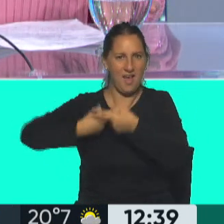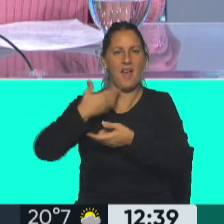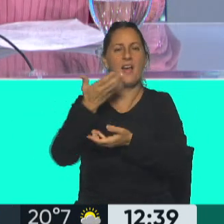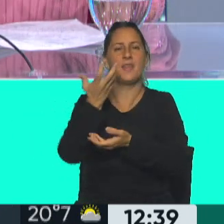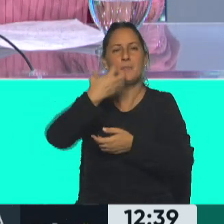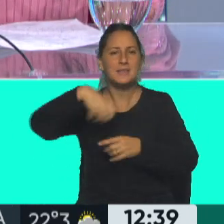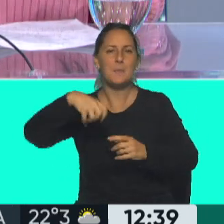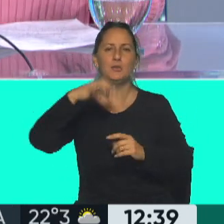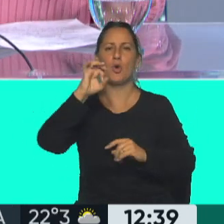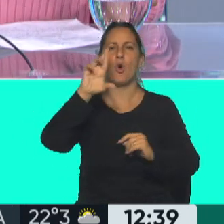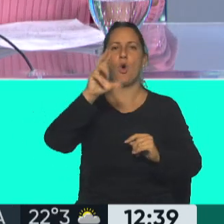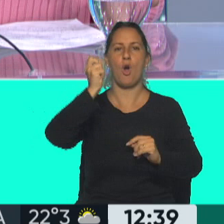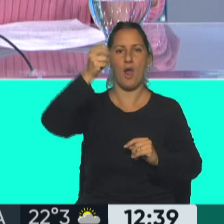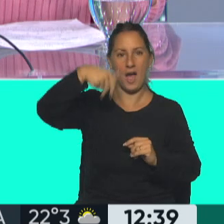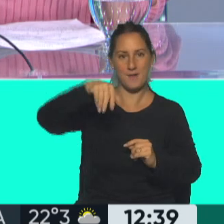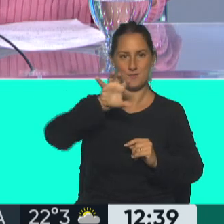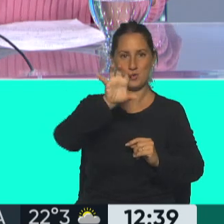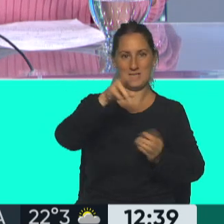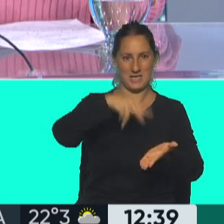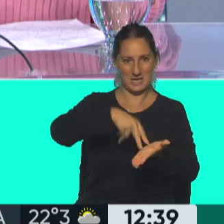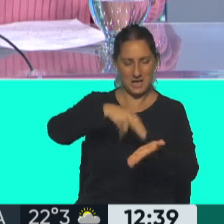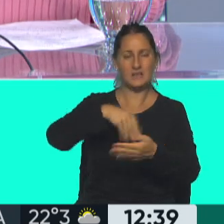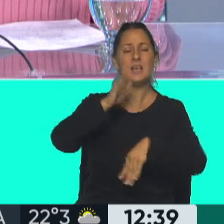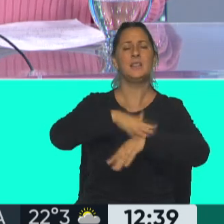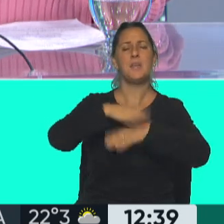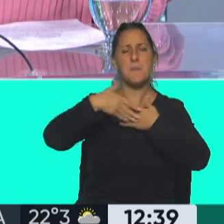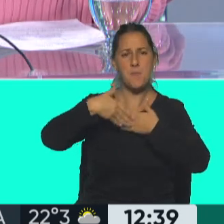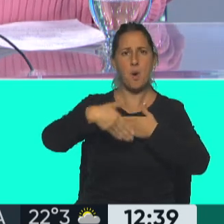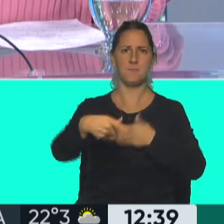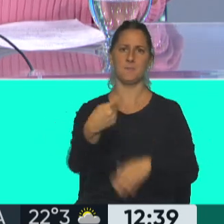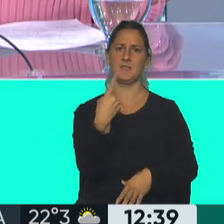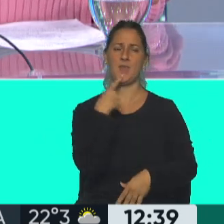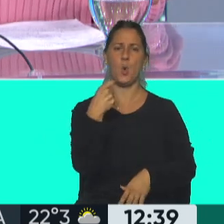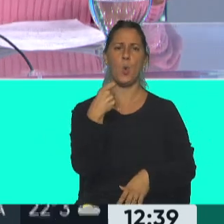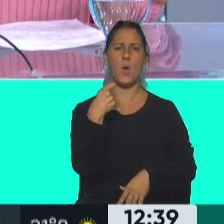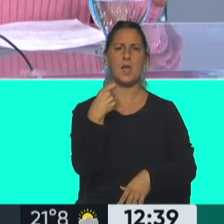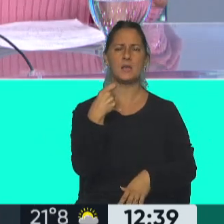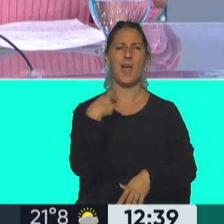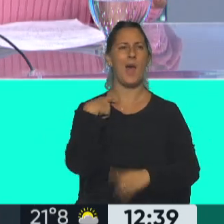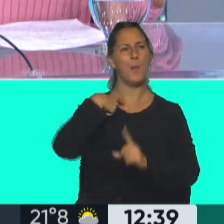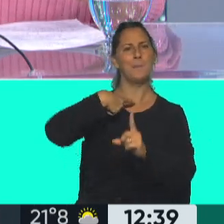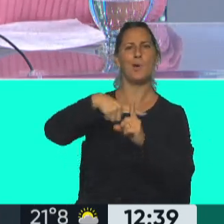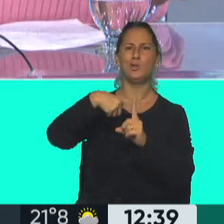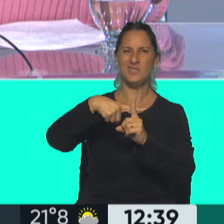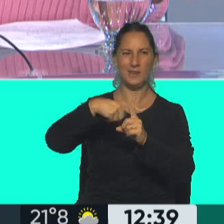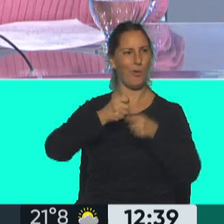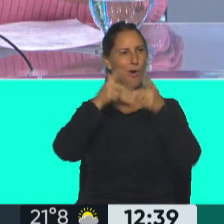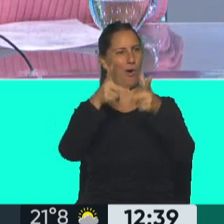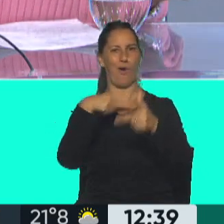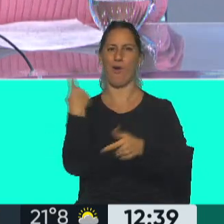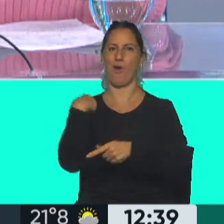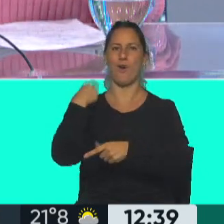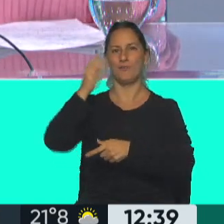en la provincia de salta luego tomaron conciencia como dice Anastasio de que no no era ventajoso decir Somos